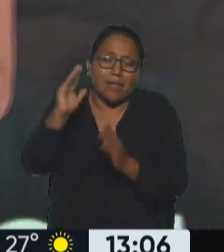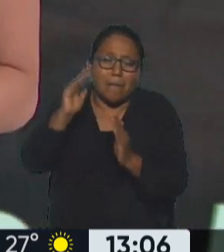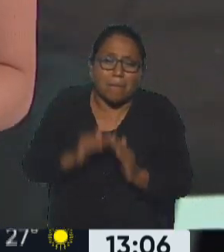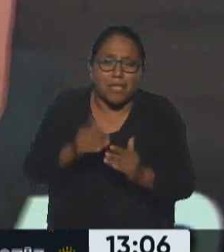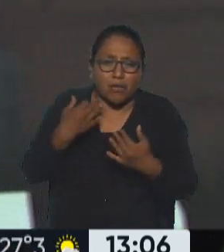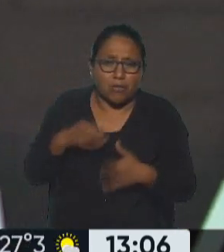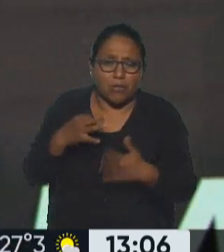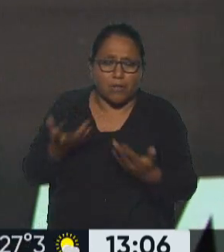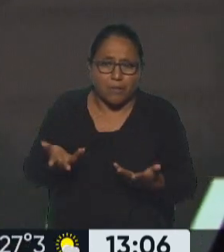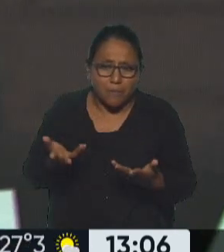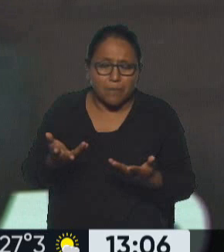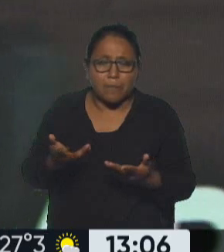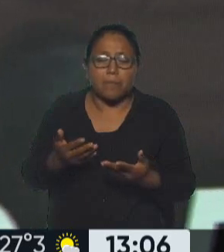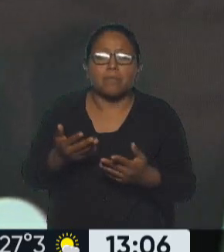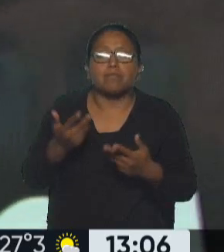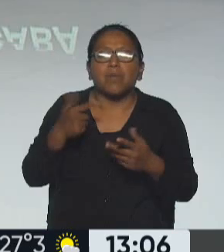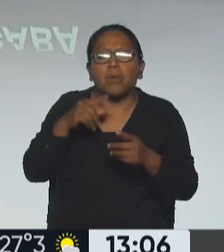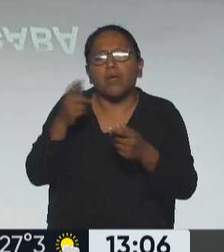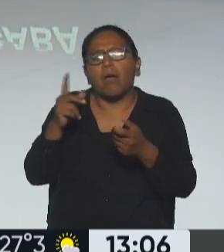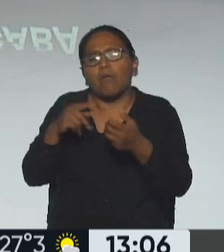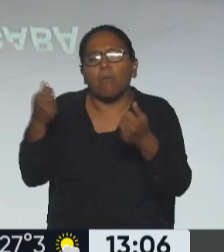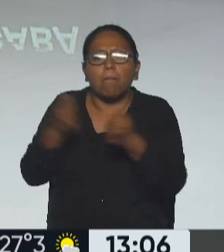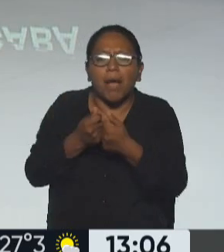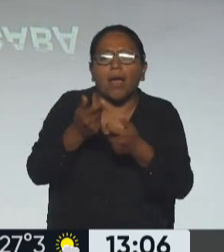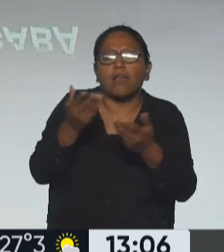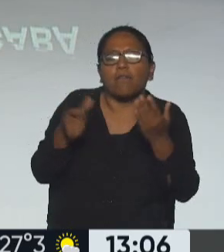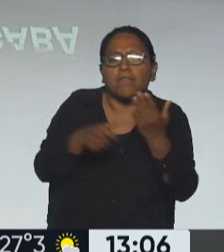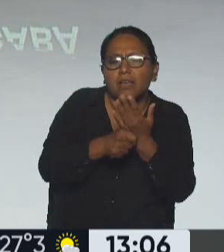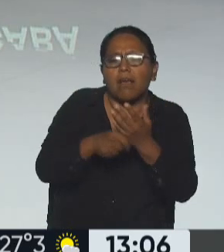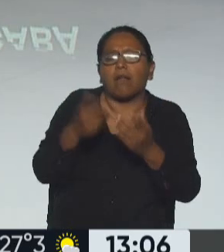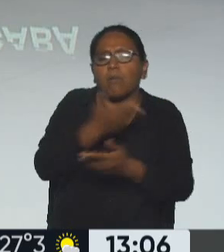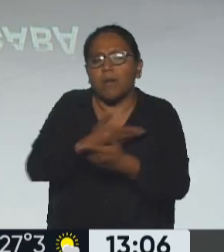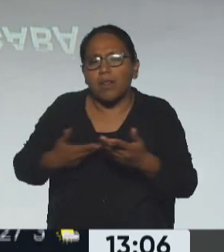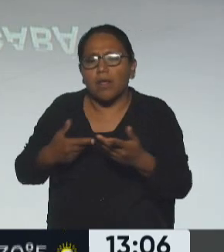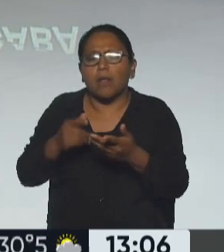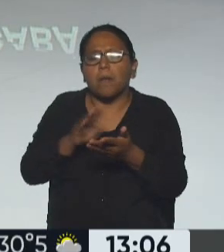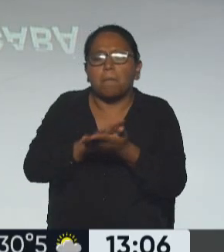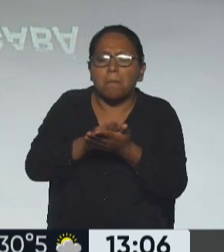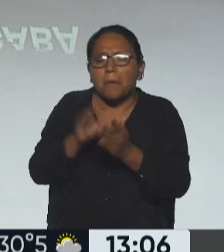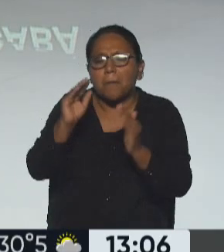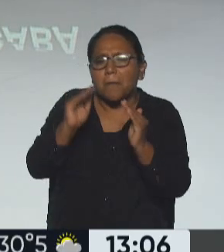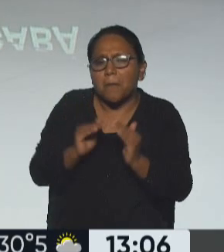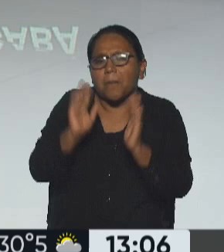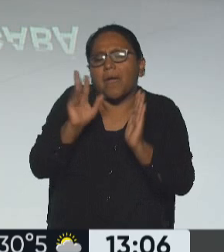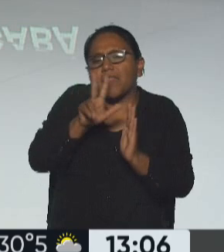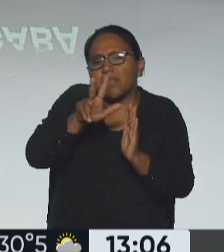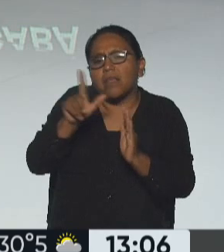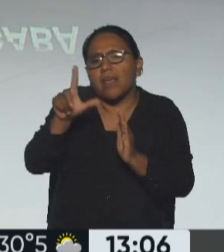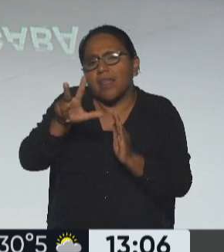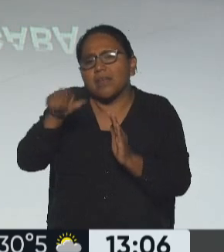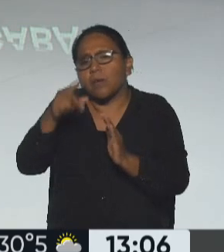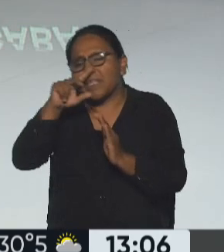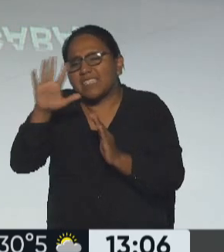financiar esas nuevas funciones luego hay un pacto fiscal con gobernadores en donde lo liman un poquito el porcentaje pasa de